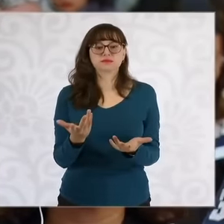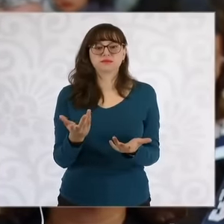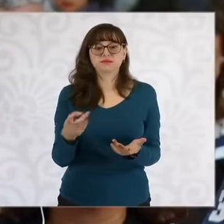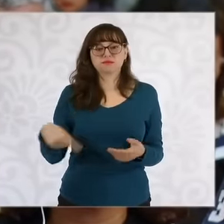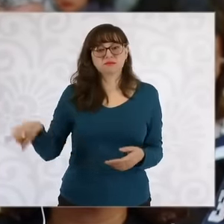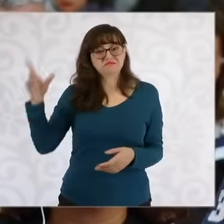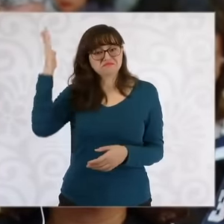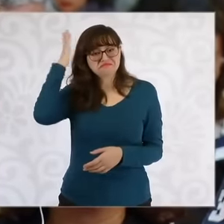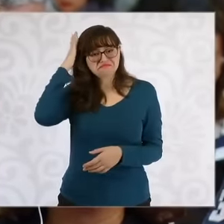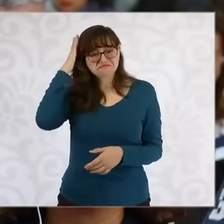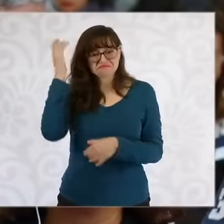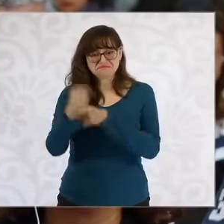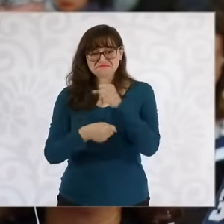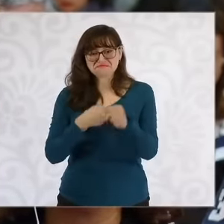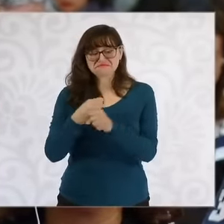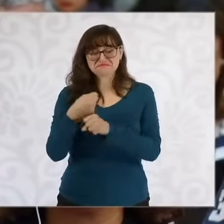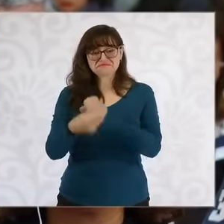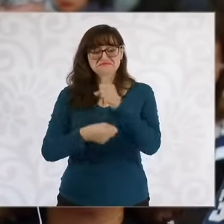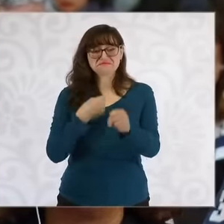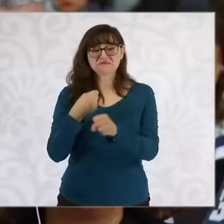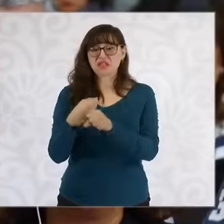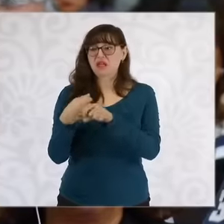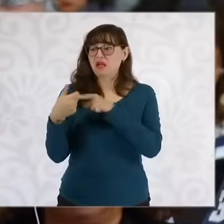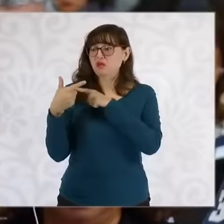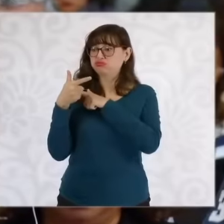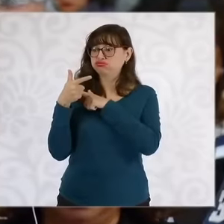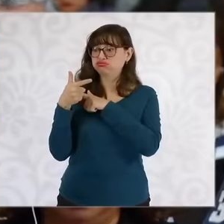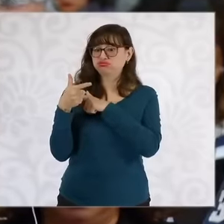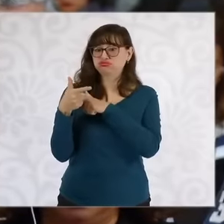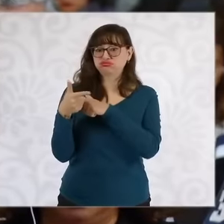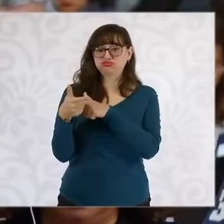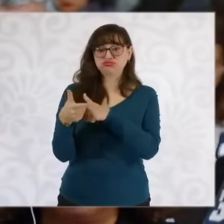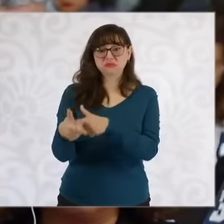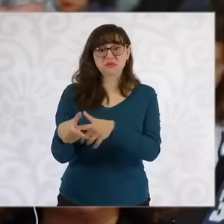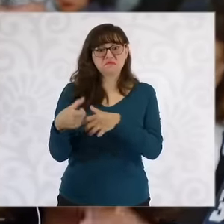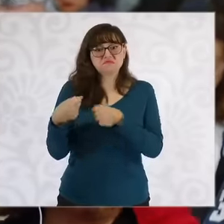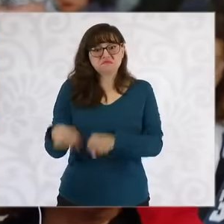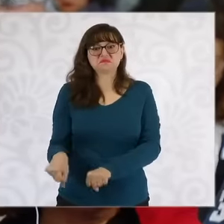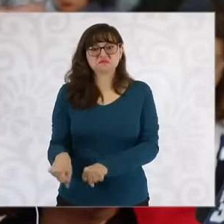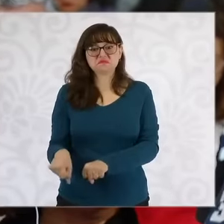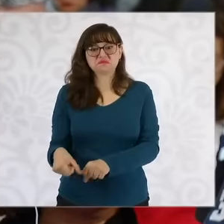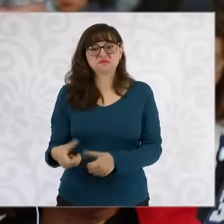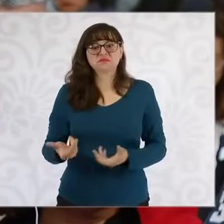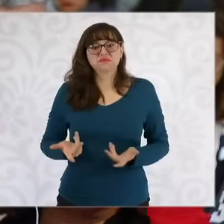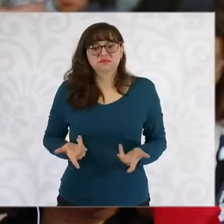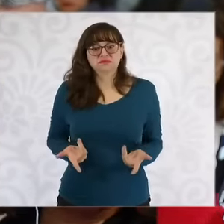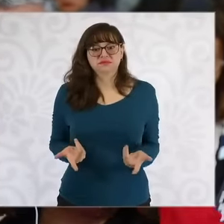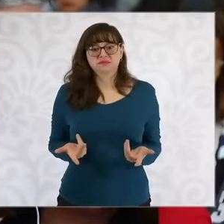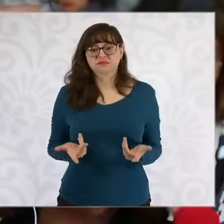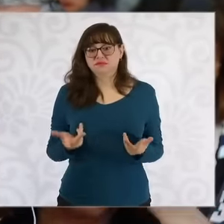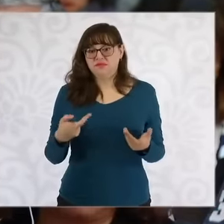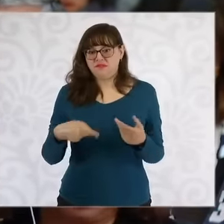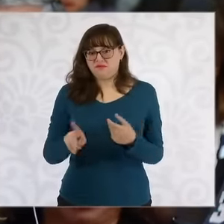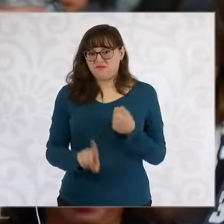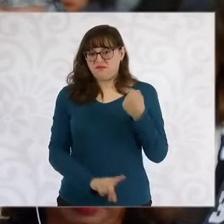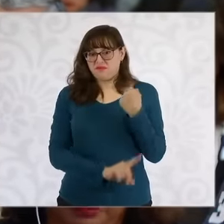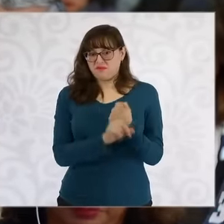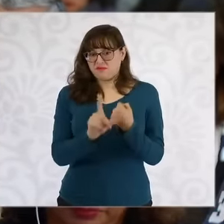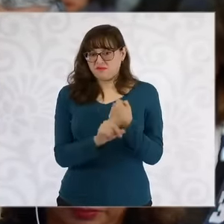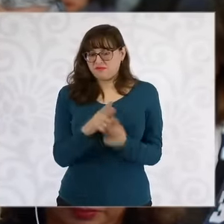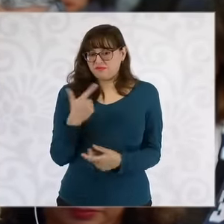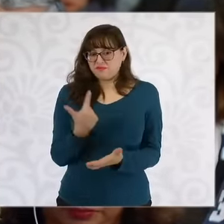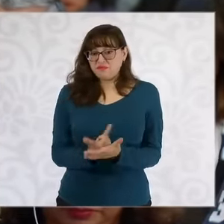que se han mantenido durante años ahí y que no quieren dejar el poder, dado todo lo que han generado, y que